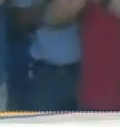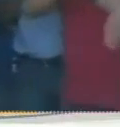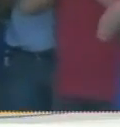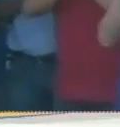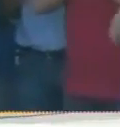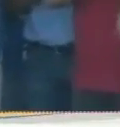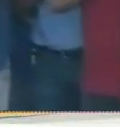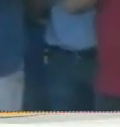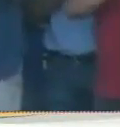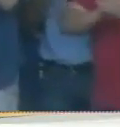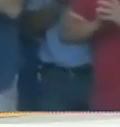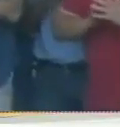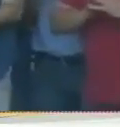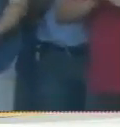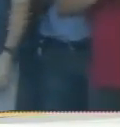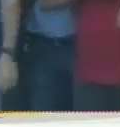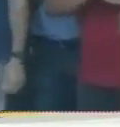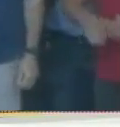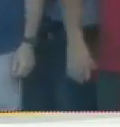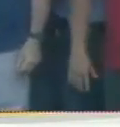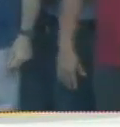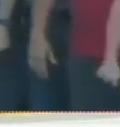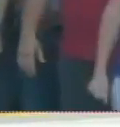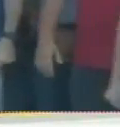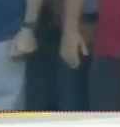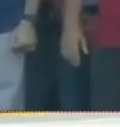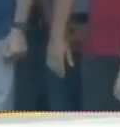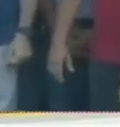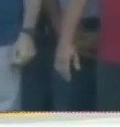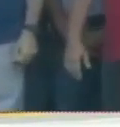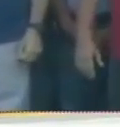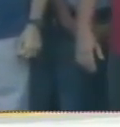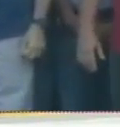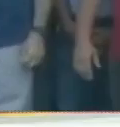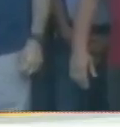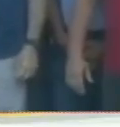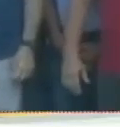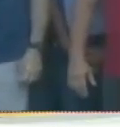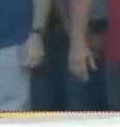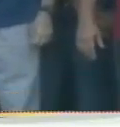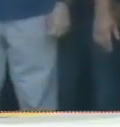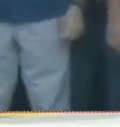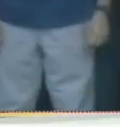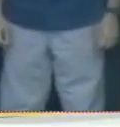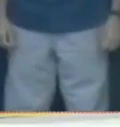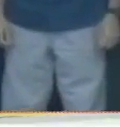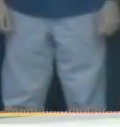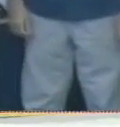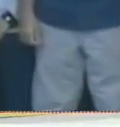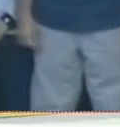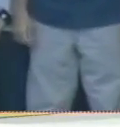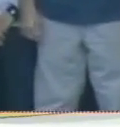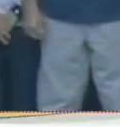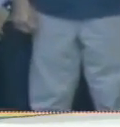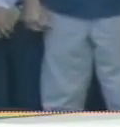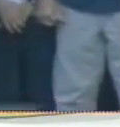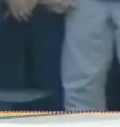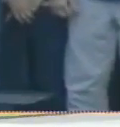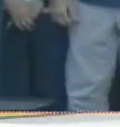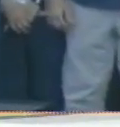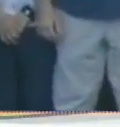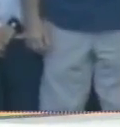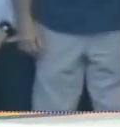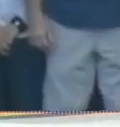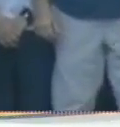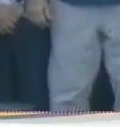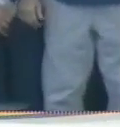Y estas horas que quedan se las vamos a dedicar a la maquinaria 4x4, a los jefes de VC,